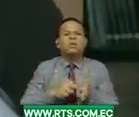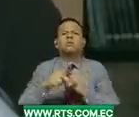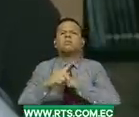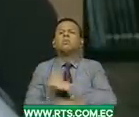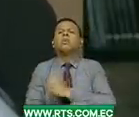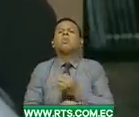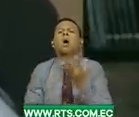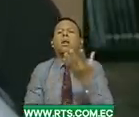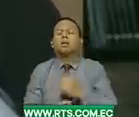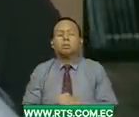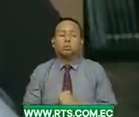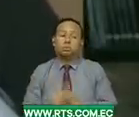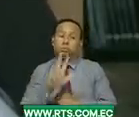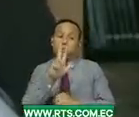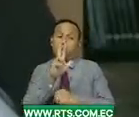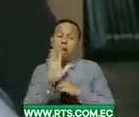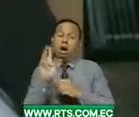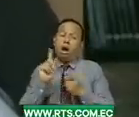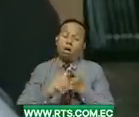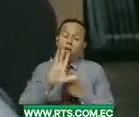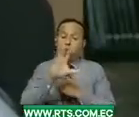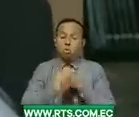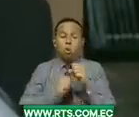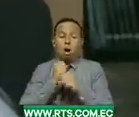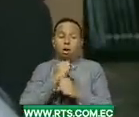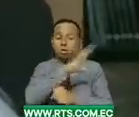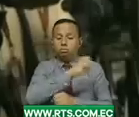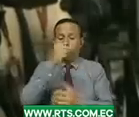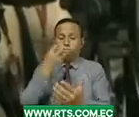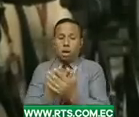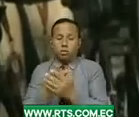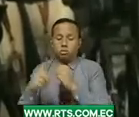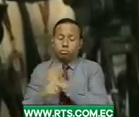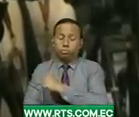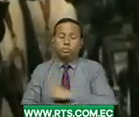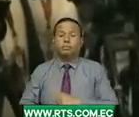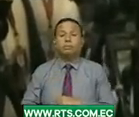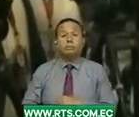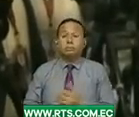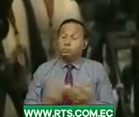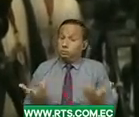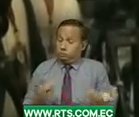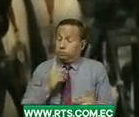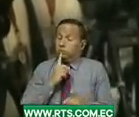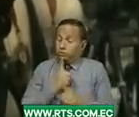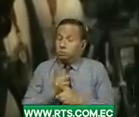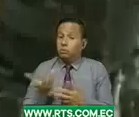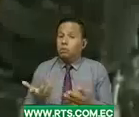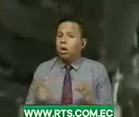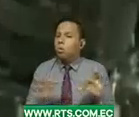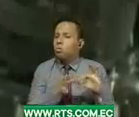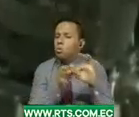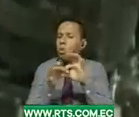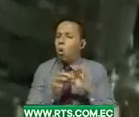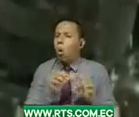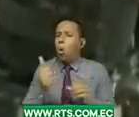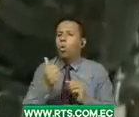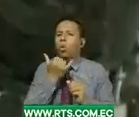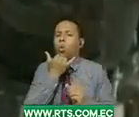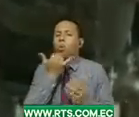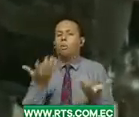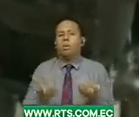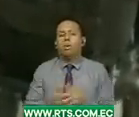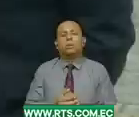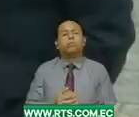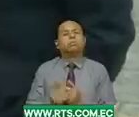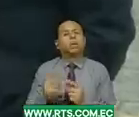cuánto? De 3 a 5 años en primera instancia. Ya que se podrían cometer otros delitos conexos, como violación a la